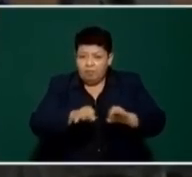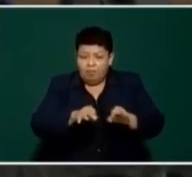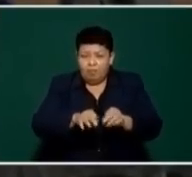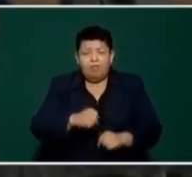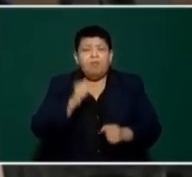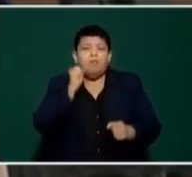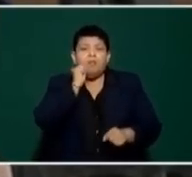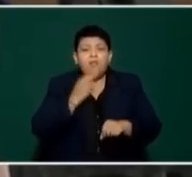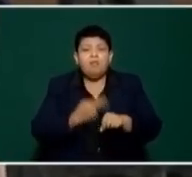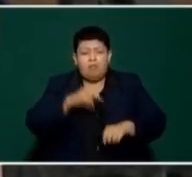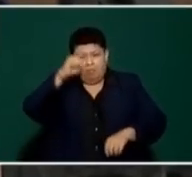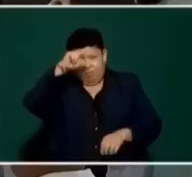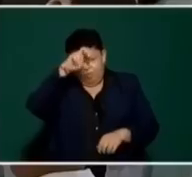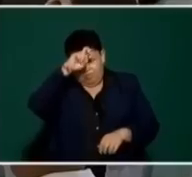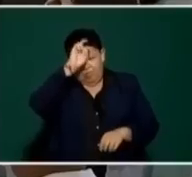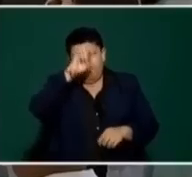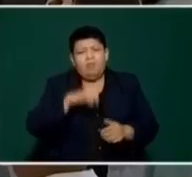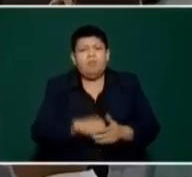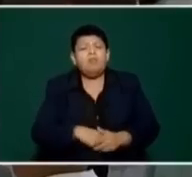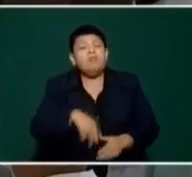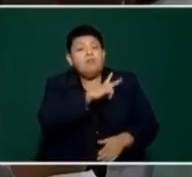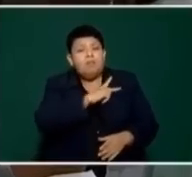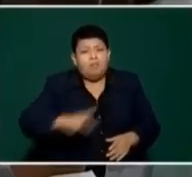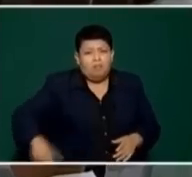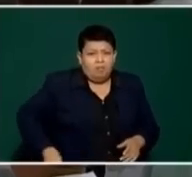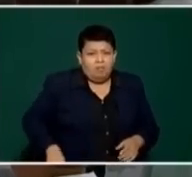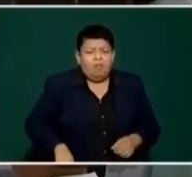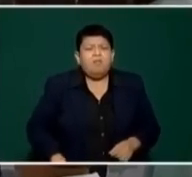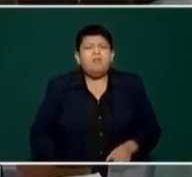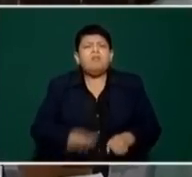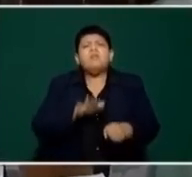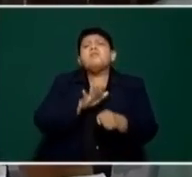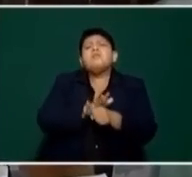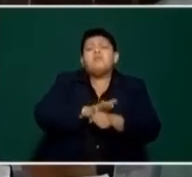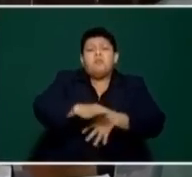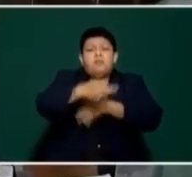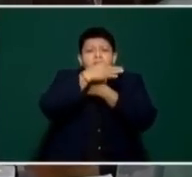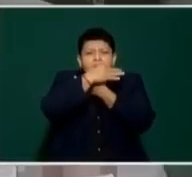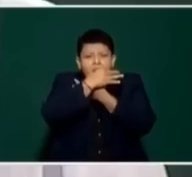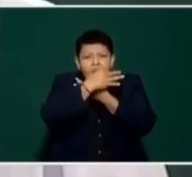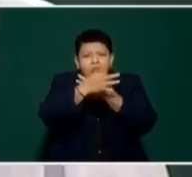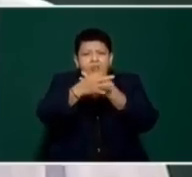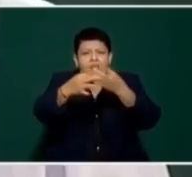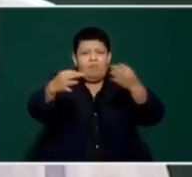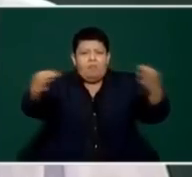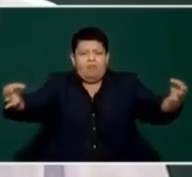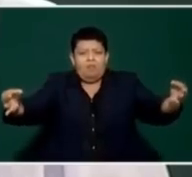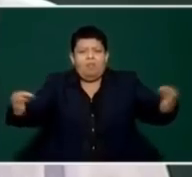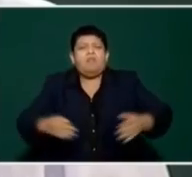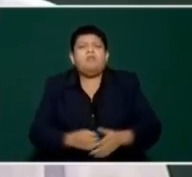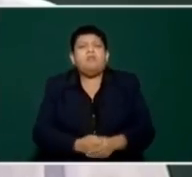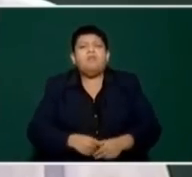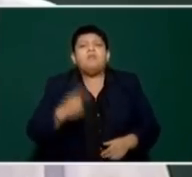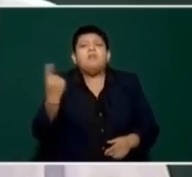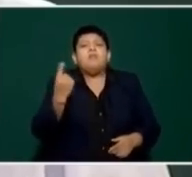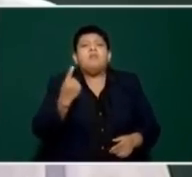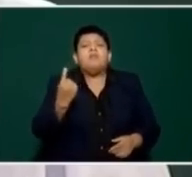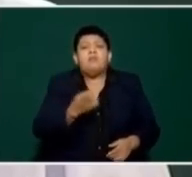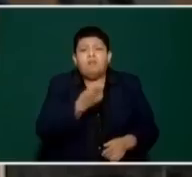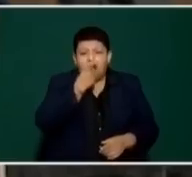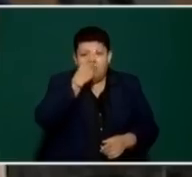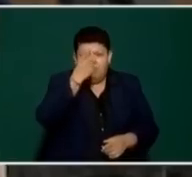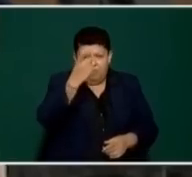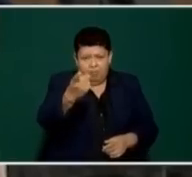parte del presidente, yo quisiera saber cuál sería el mensaje que le envía a usted, bueno, pues al turismo